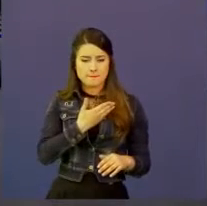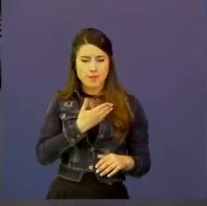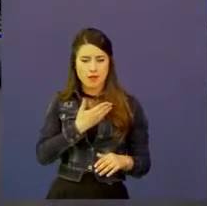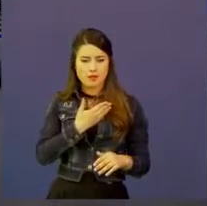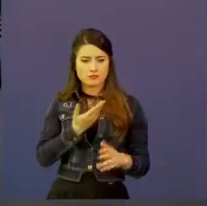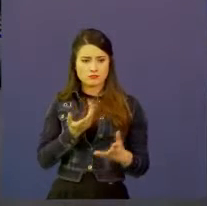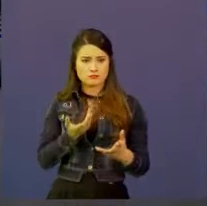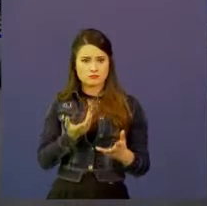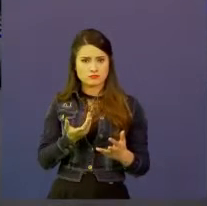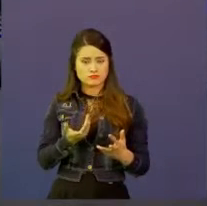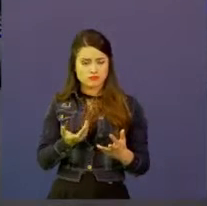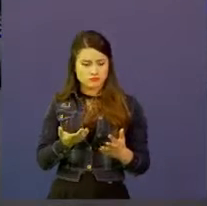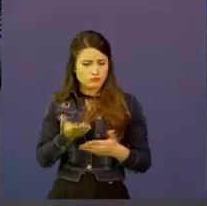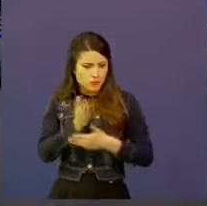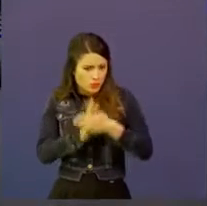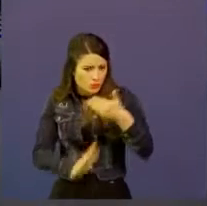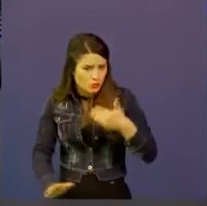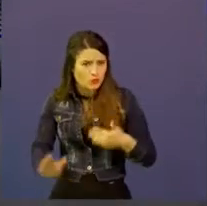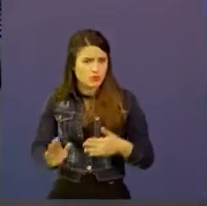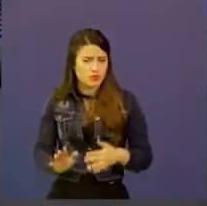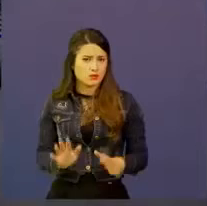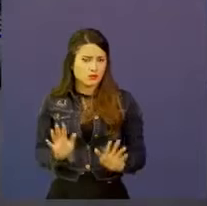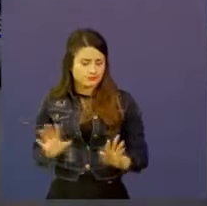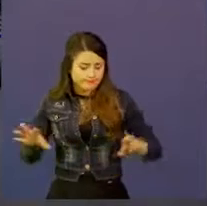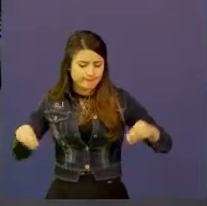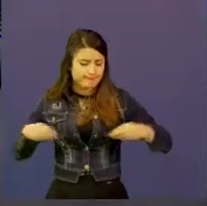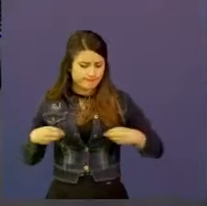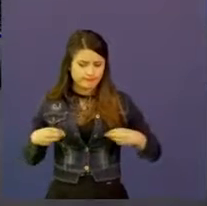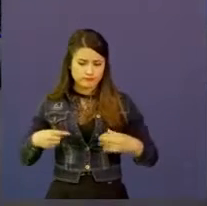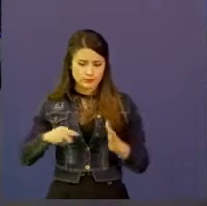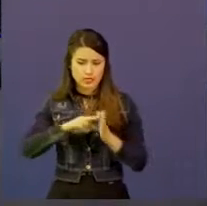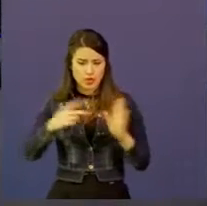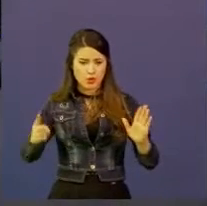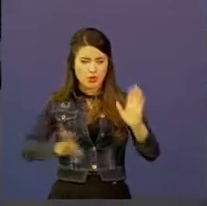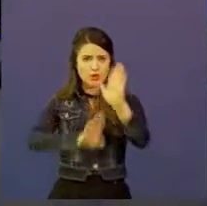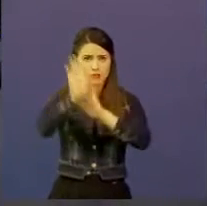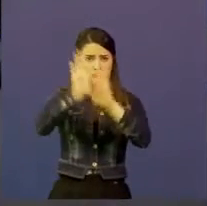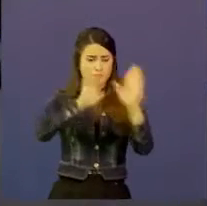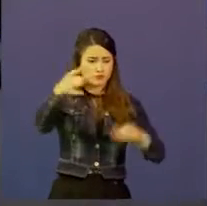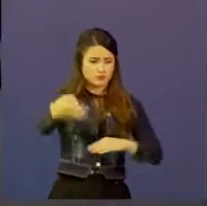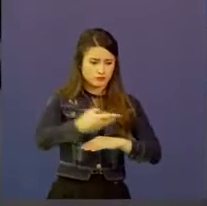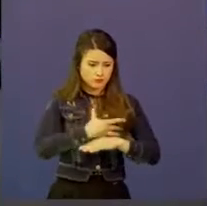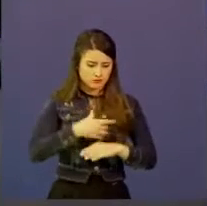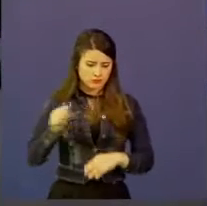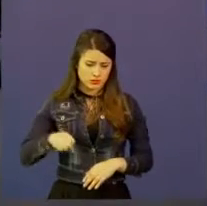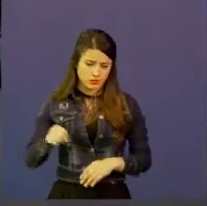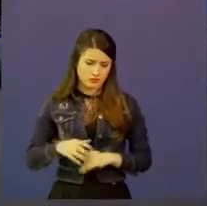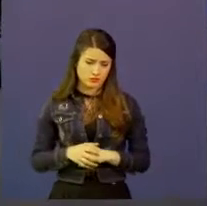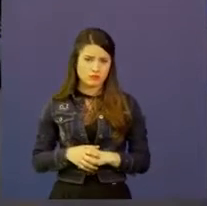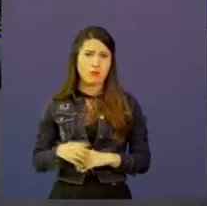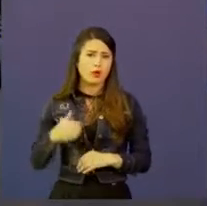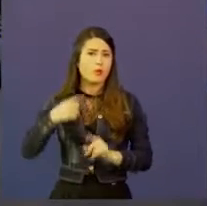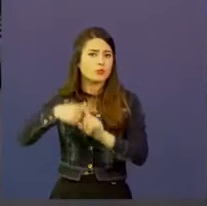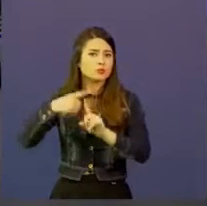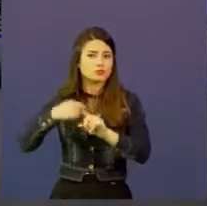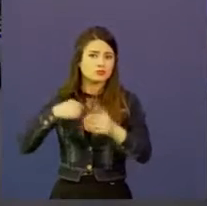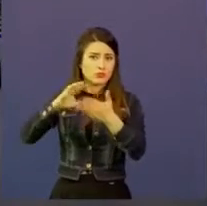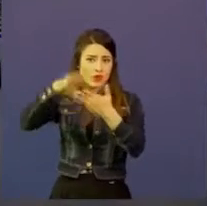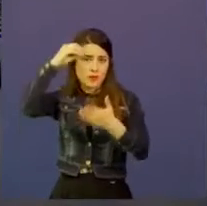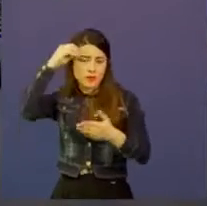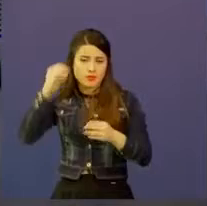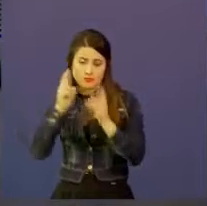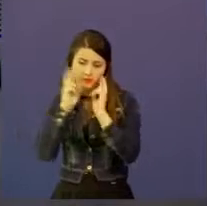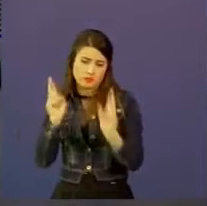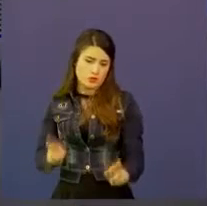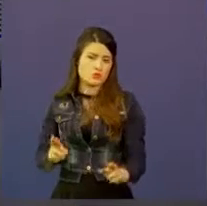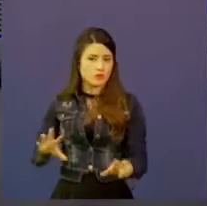a nosotros nos cogió este tren de la tecnología en la mitad de la vida, pero que nos subimos al bus. Y adicional,